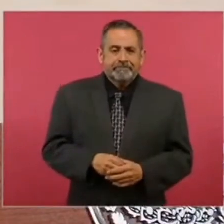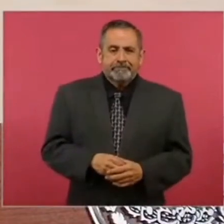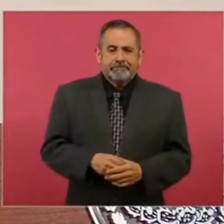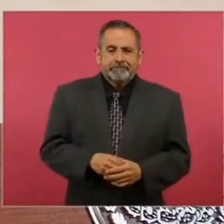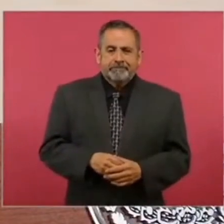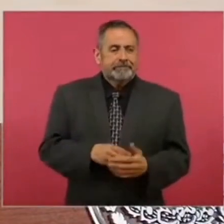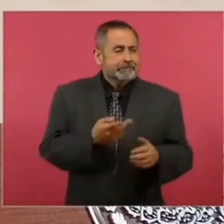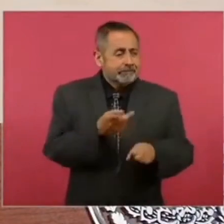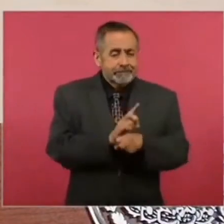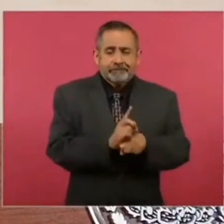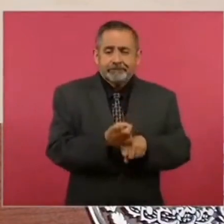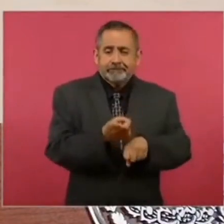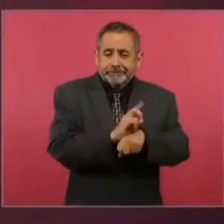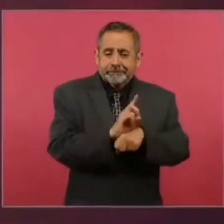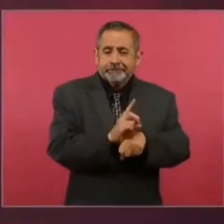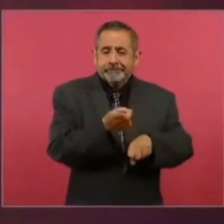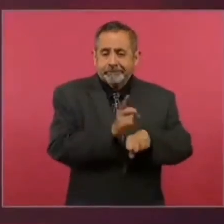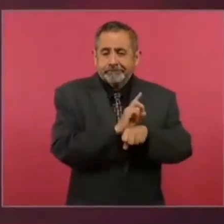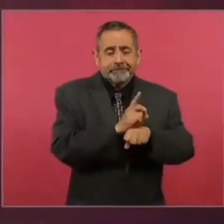de